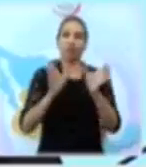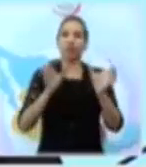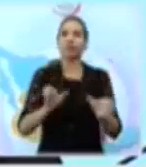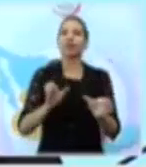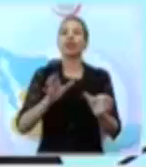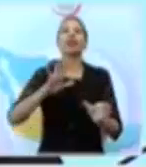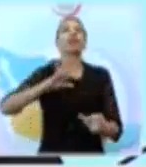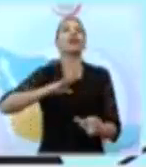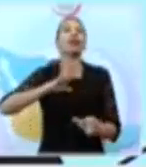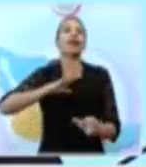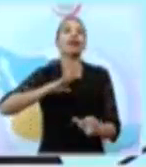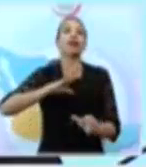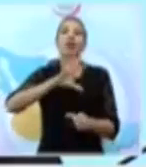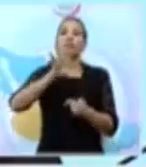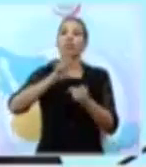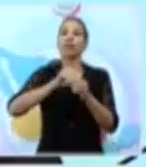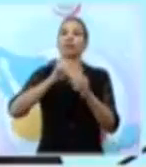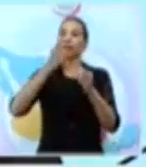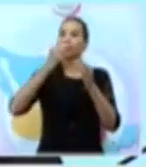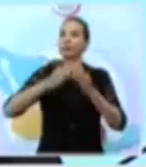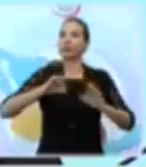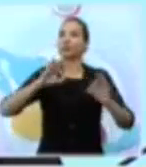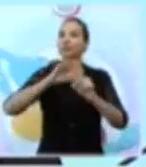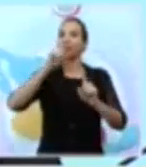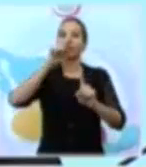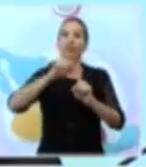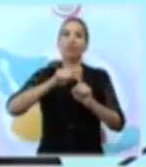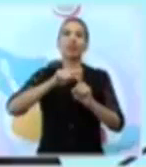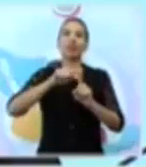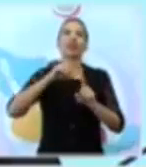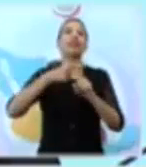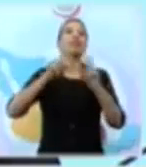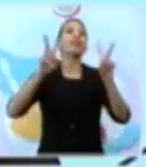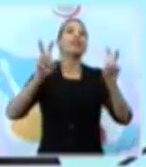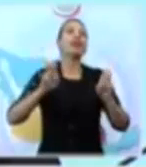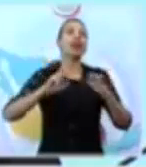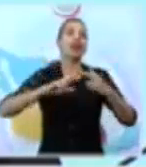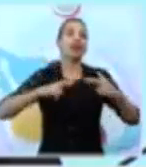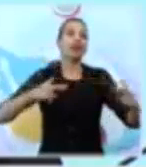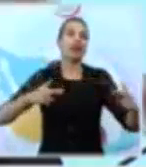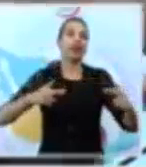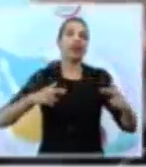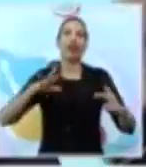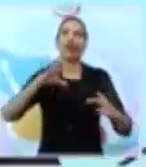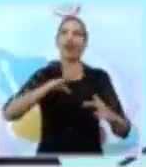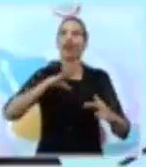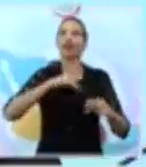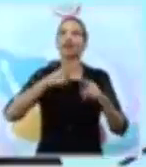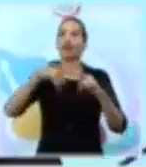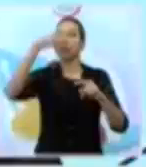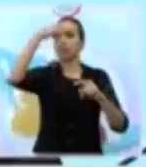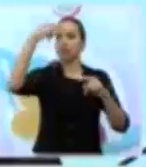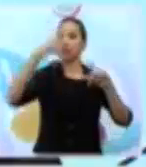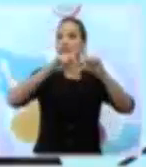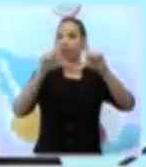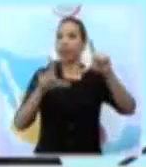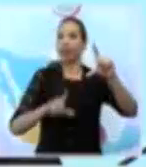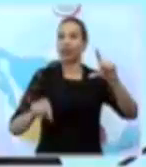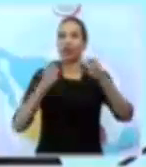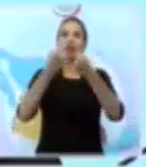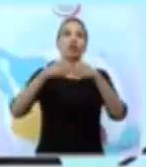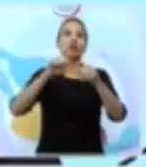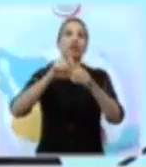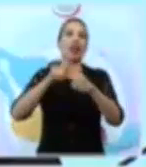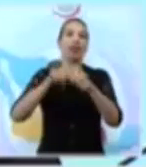que tienen como competencia alguna materia relacionada con el México social.